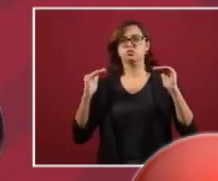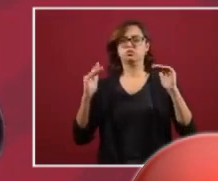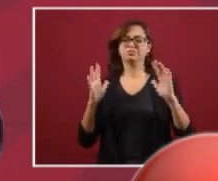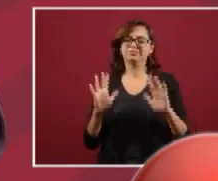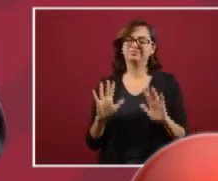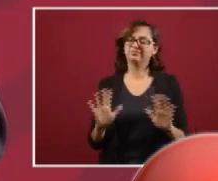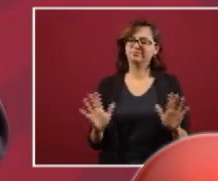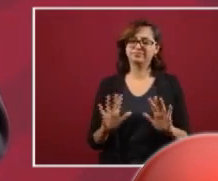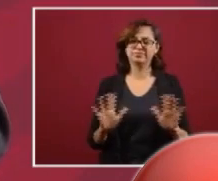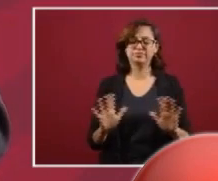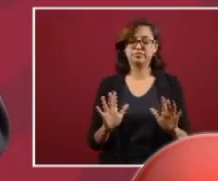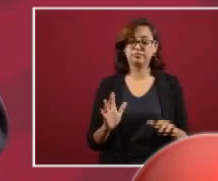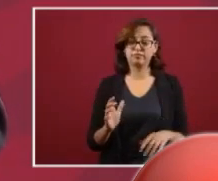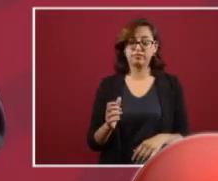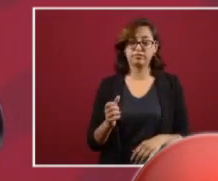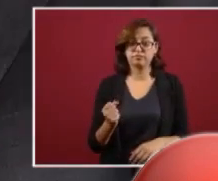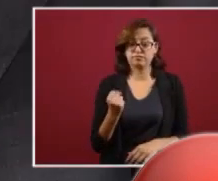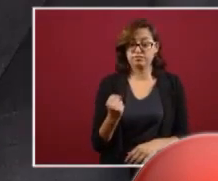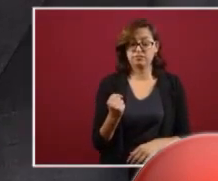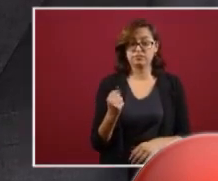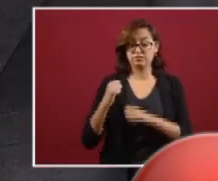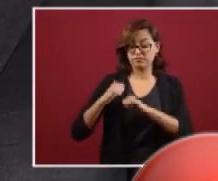el poder es humildad